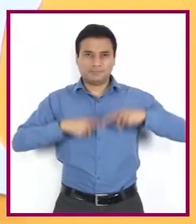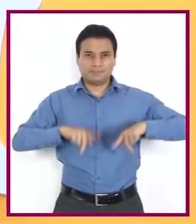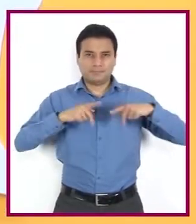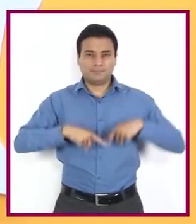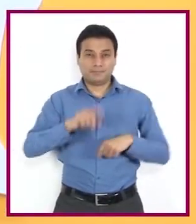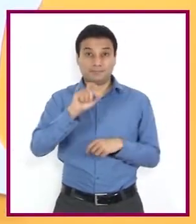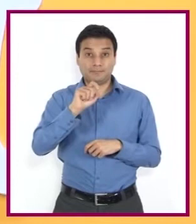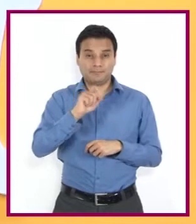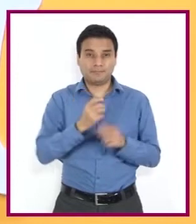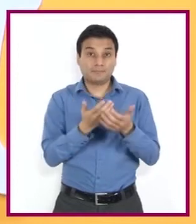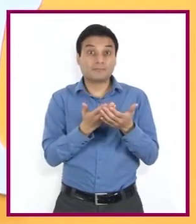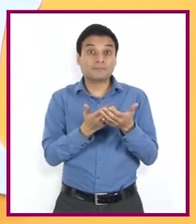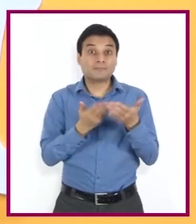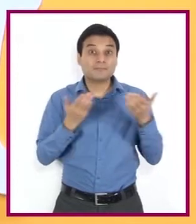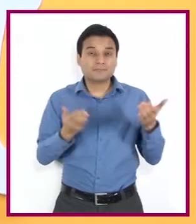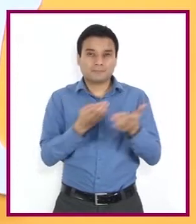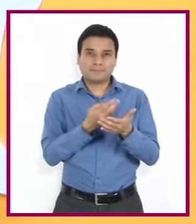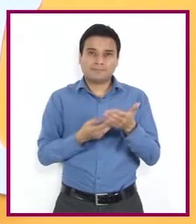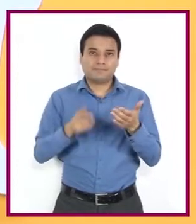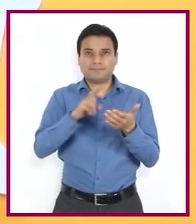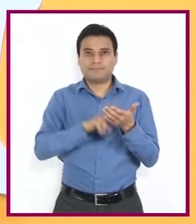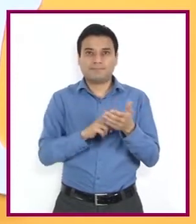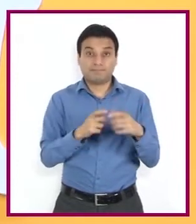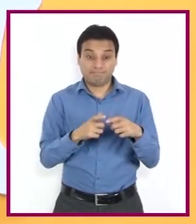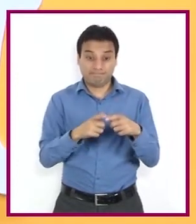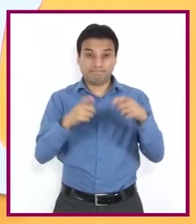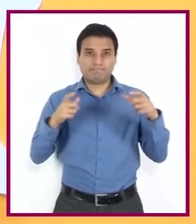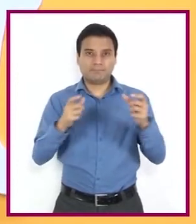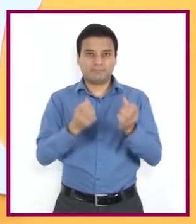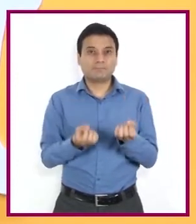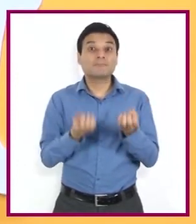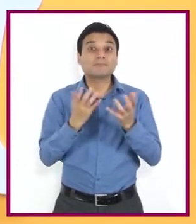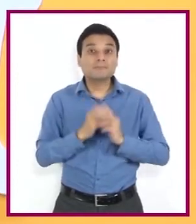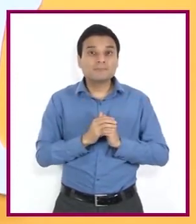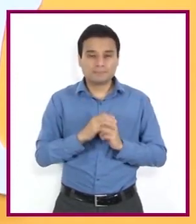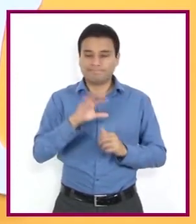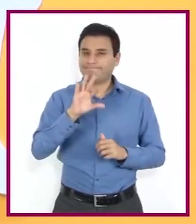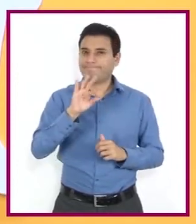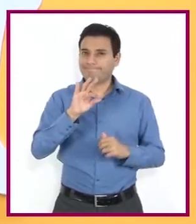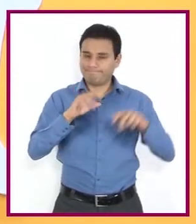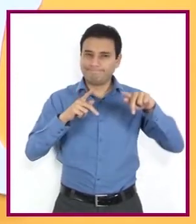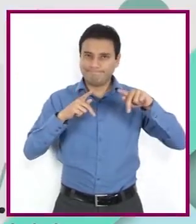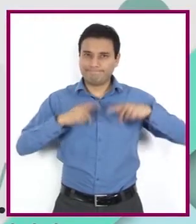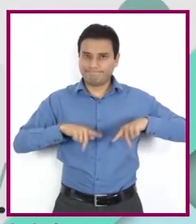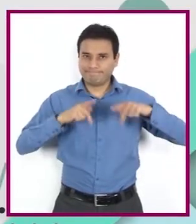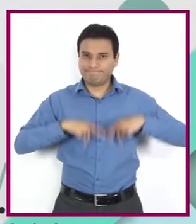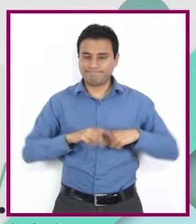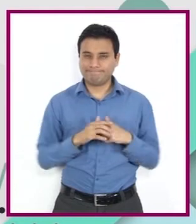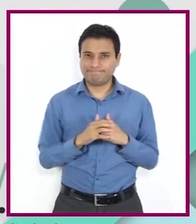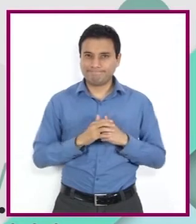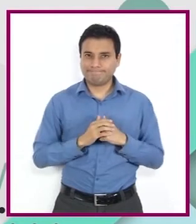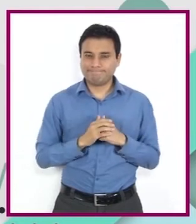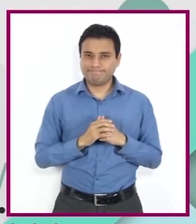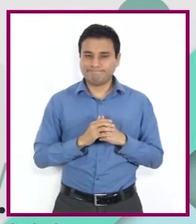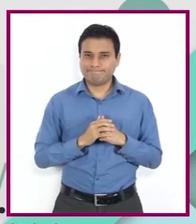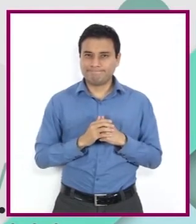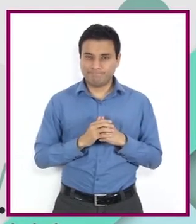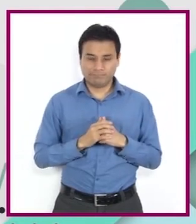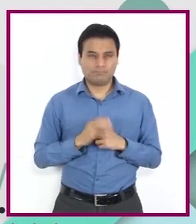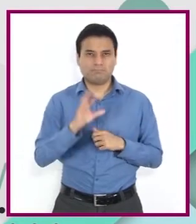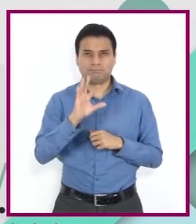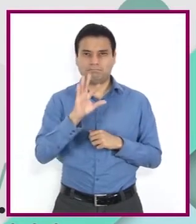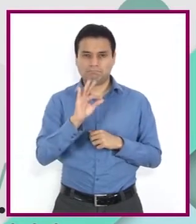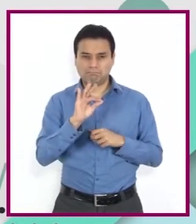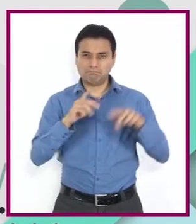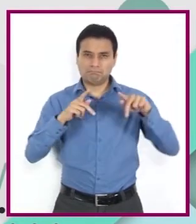Ahora se nos pide que dupliquemos esa cantidad, por lo tanto, habrá 40 obreros trabajando. Al disponer de más